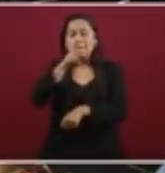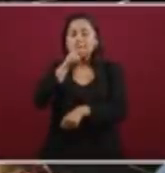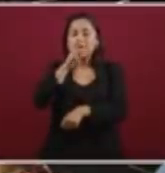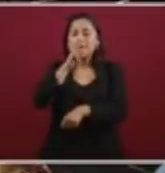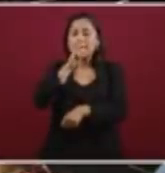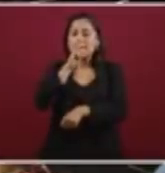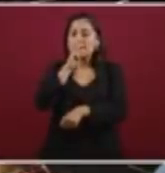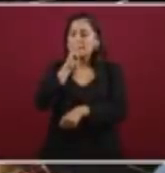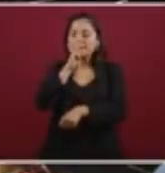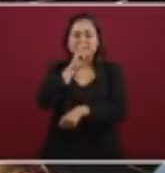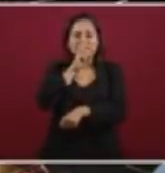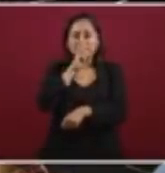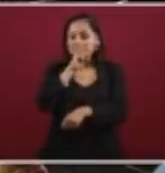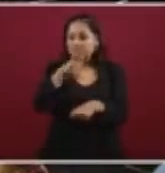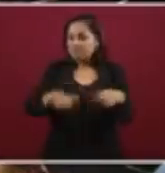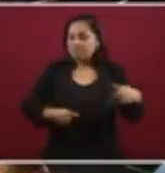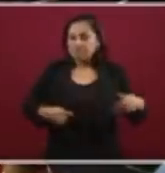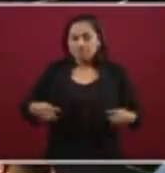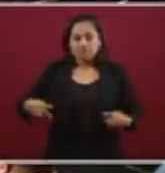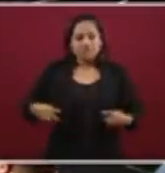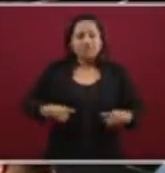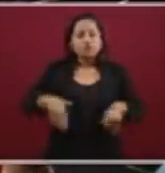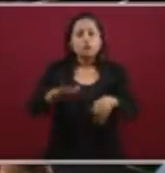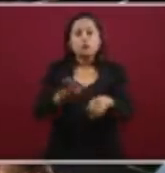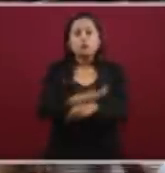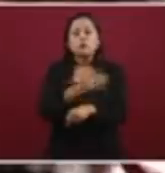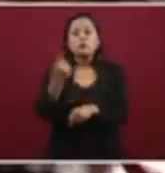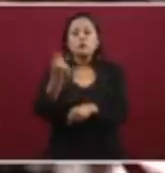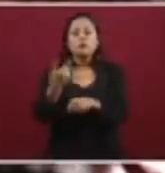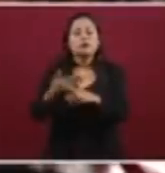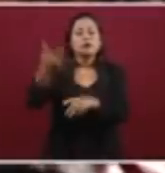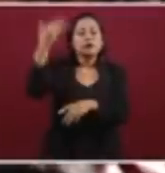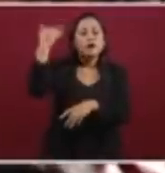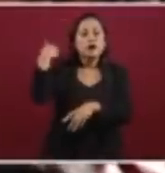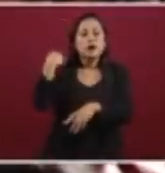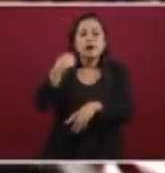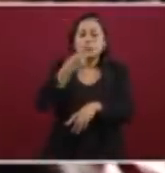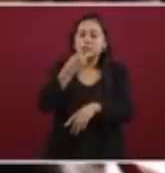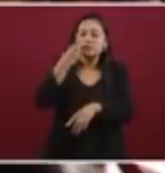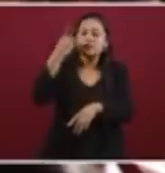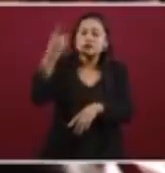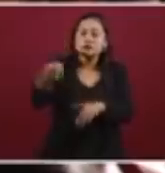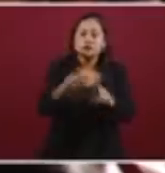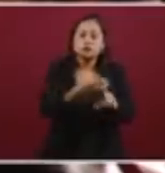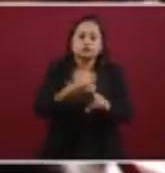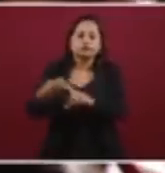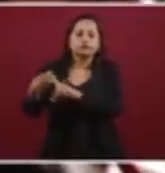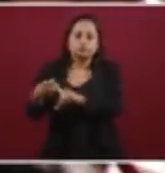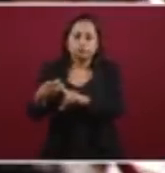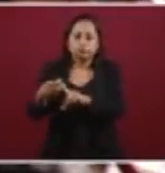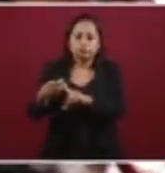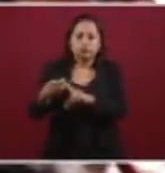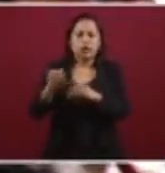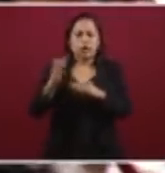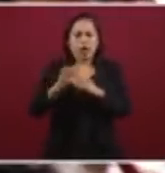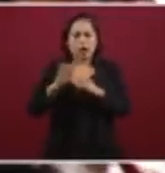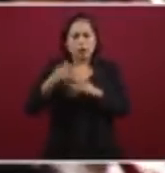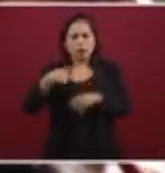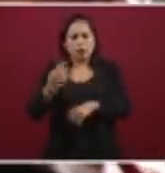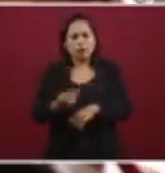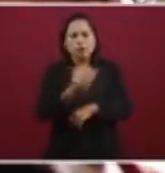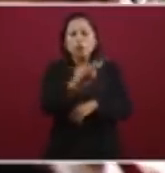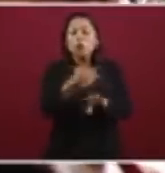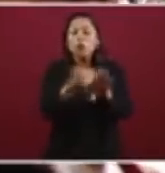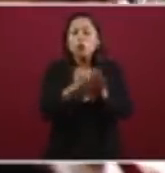inicio se fue clasificado el hecho como un secuestro actualmente como lo tienen ustedes identificado como una desaparición